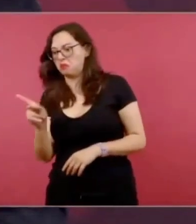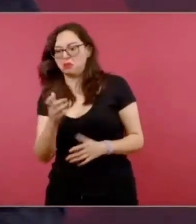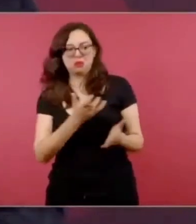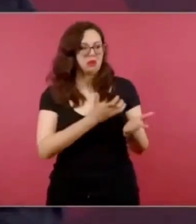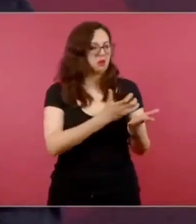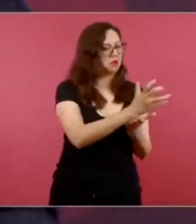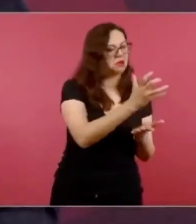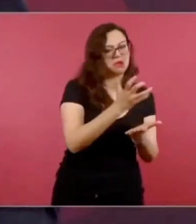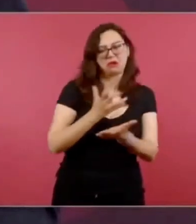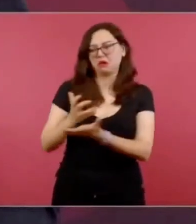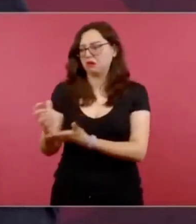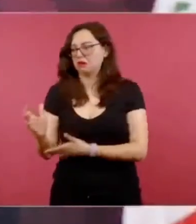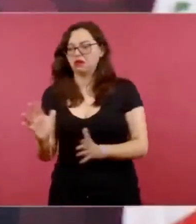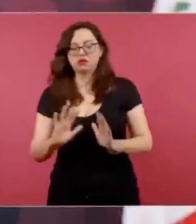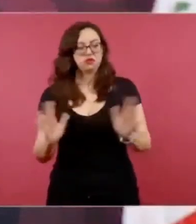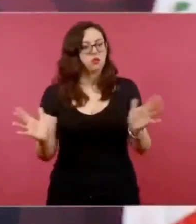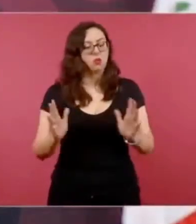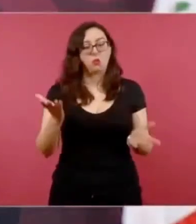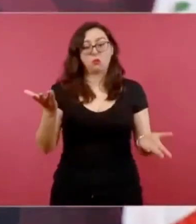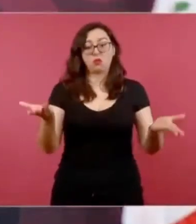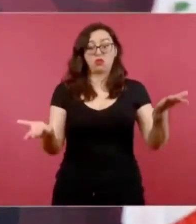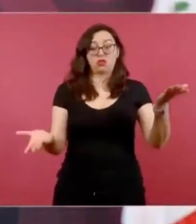del peón,